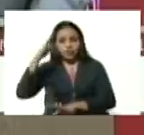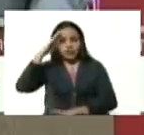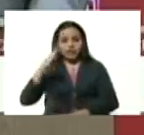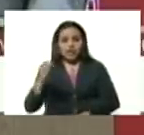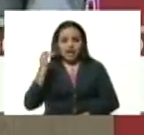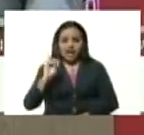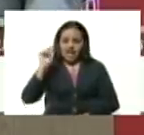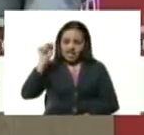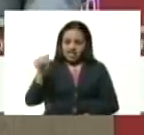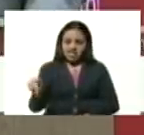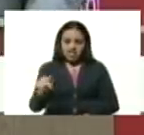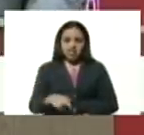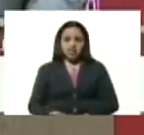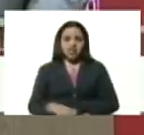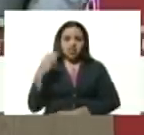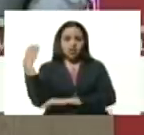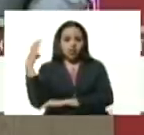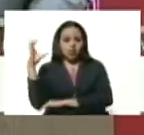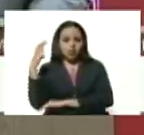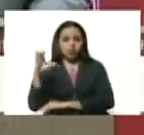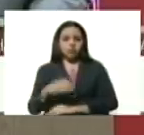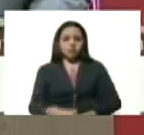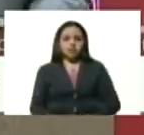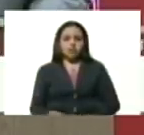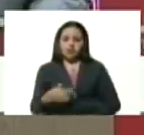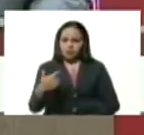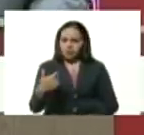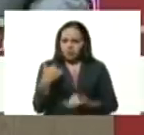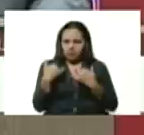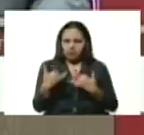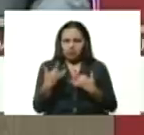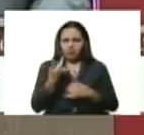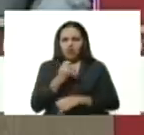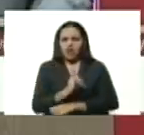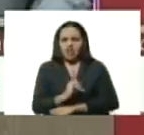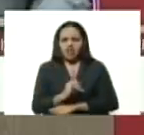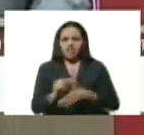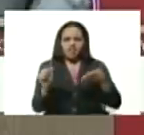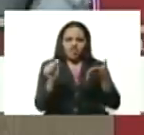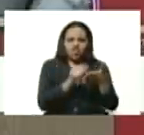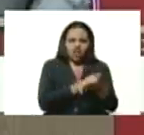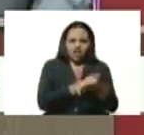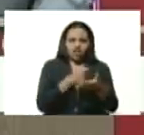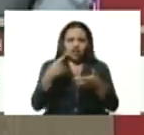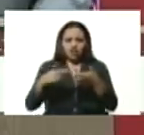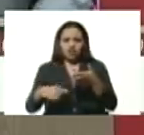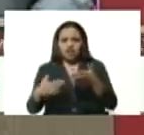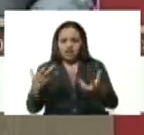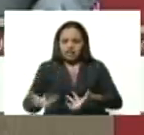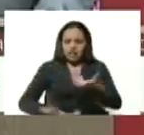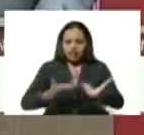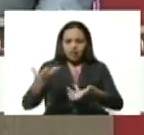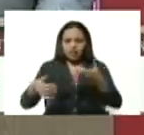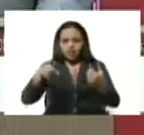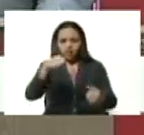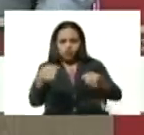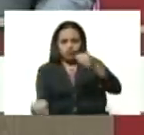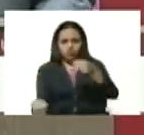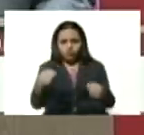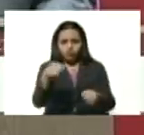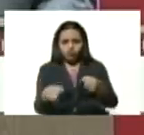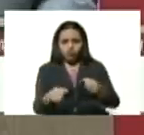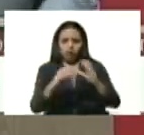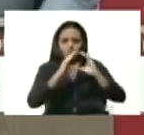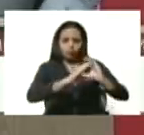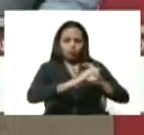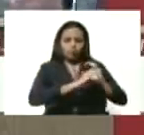allí en Cúcuta eran quienes habían borrado las evidencias quemando los autobuses con la ayuda humanitaria. Que